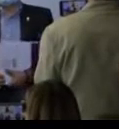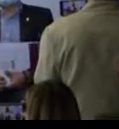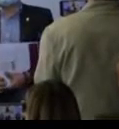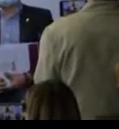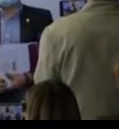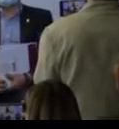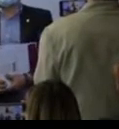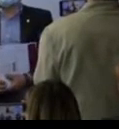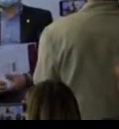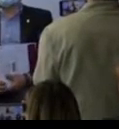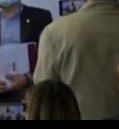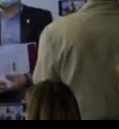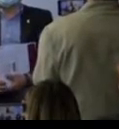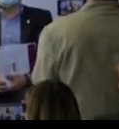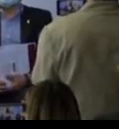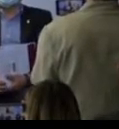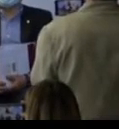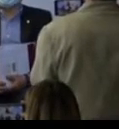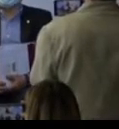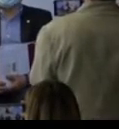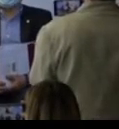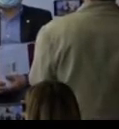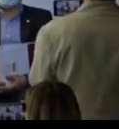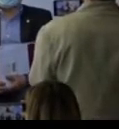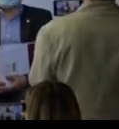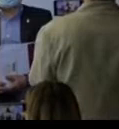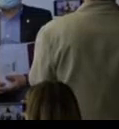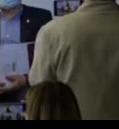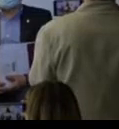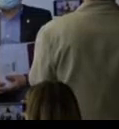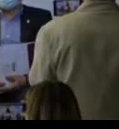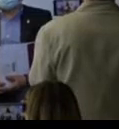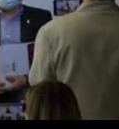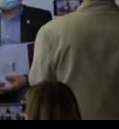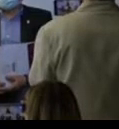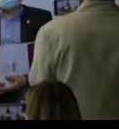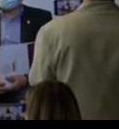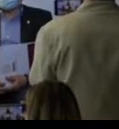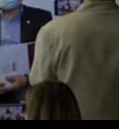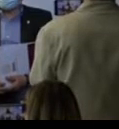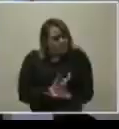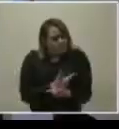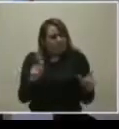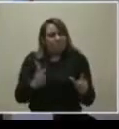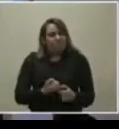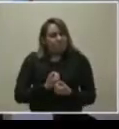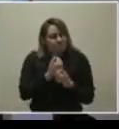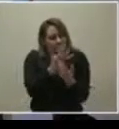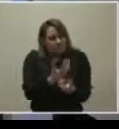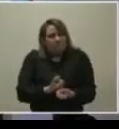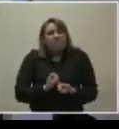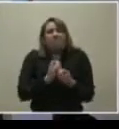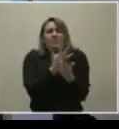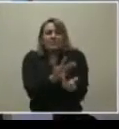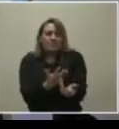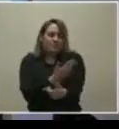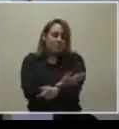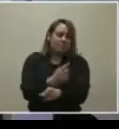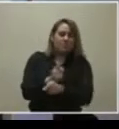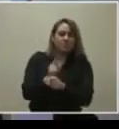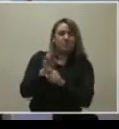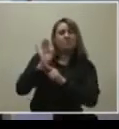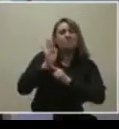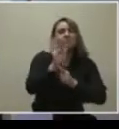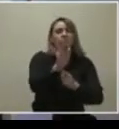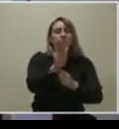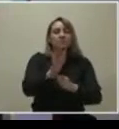haciendo vigente el derecho a la libre expresión y el acceso a la transparencia. Hoy más que nunca